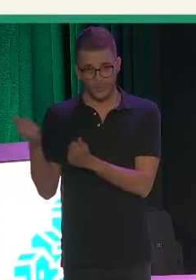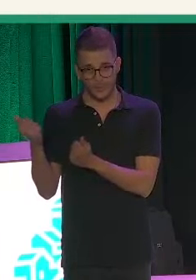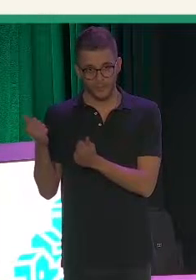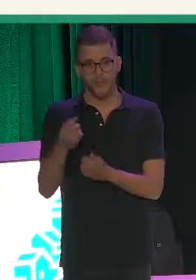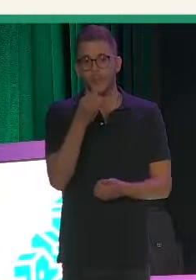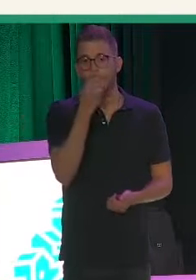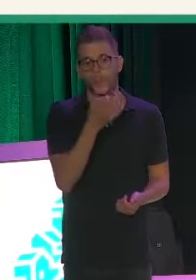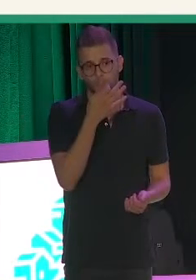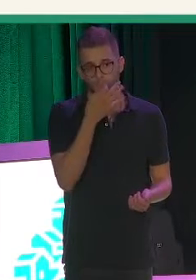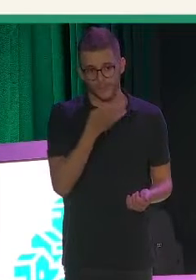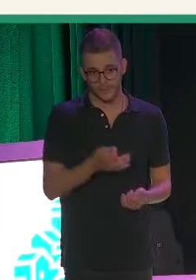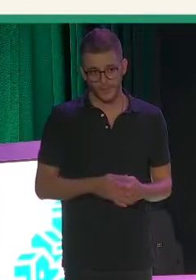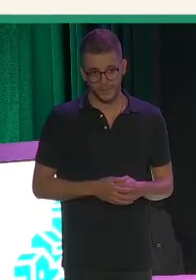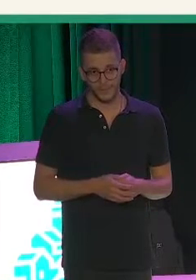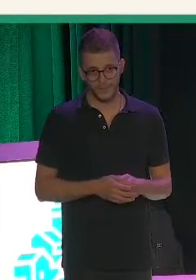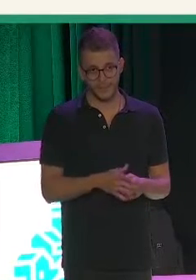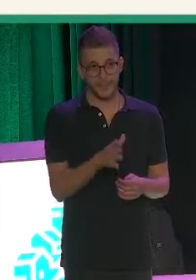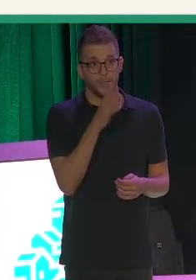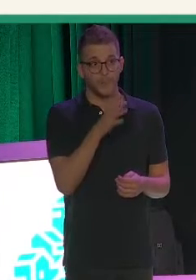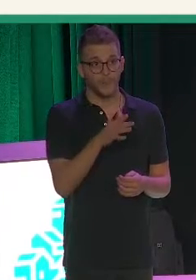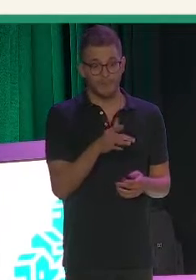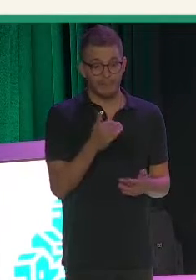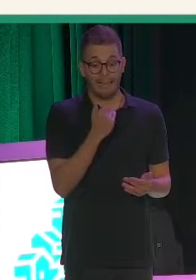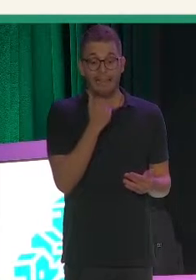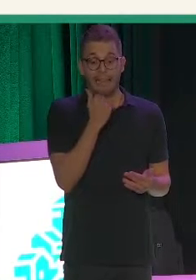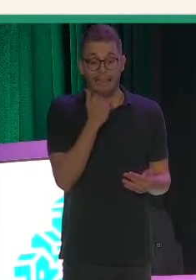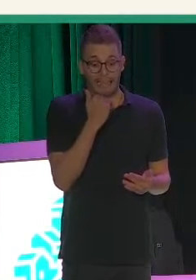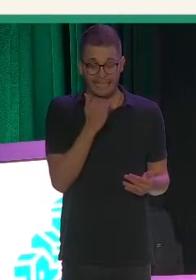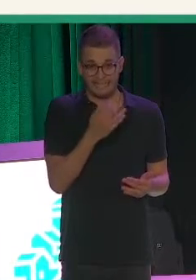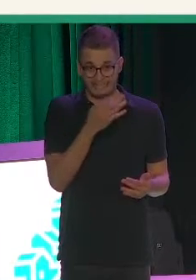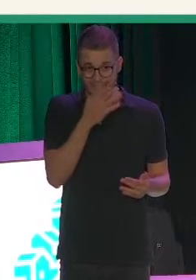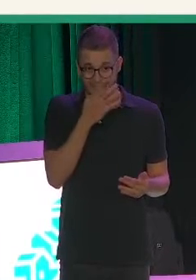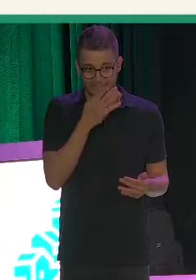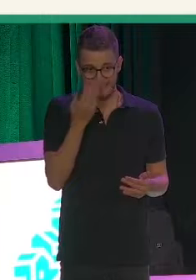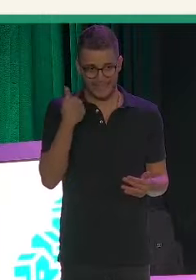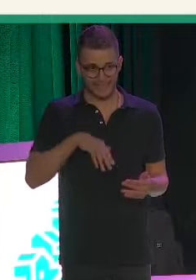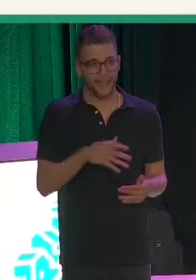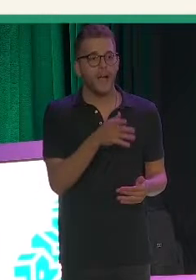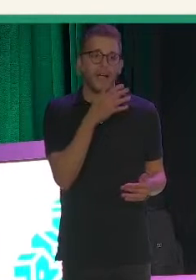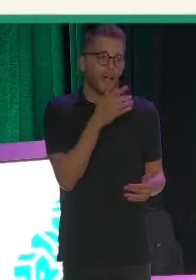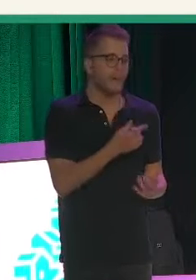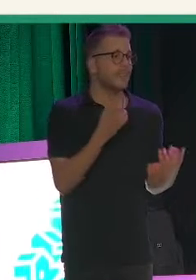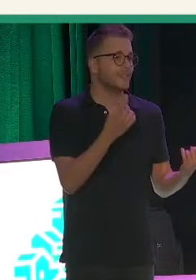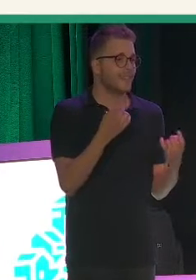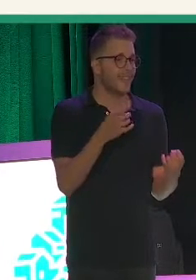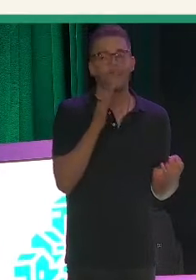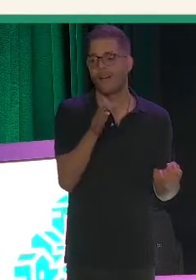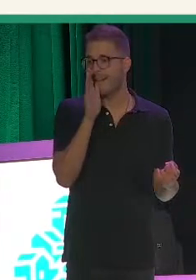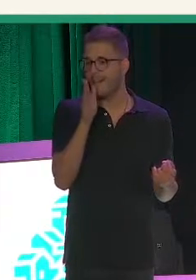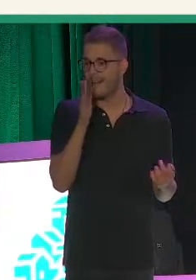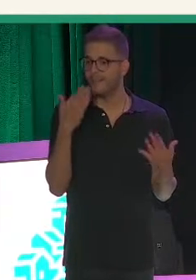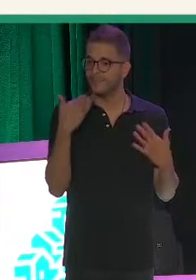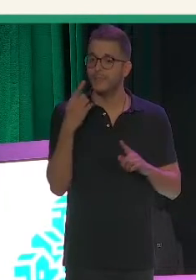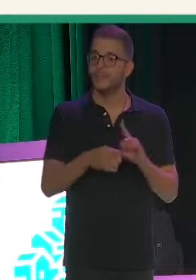Buenas tardes ya, porque ya el día casi está por la mitad pasado y hace falta tomar un refrigerio para que lleguen ustedes a